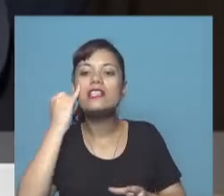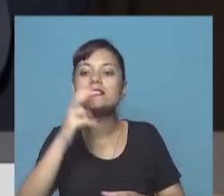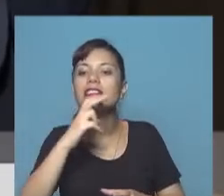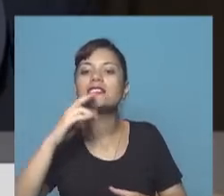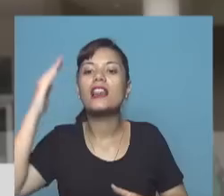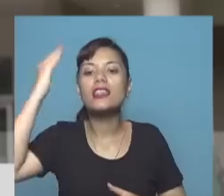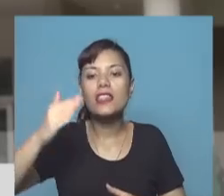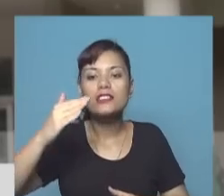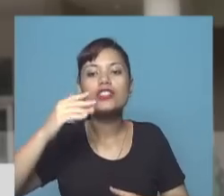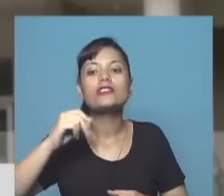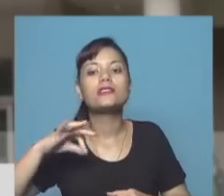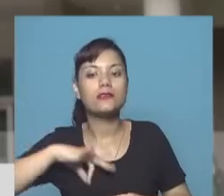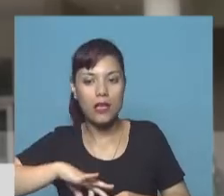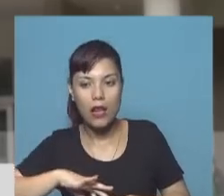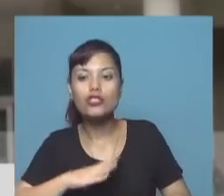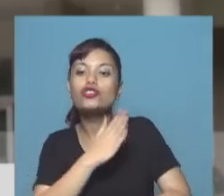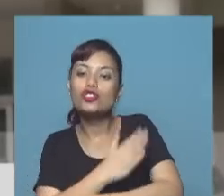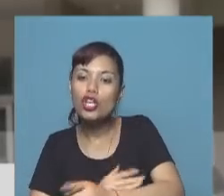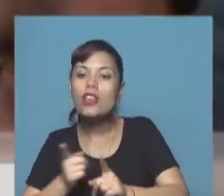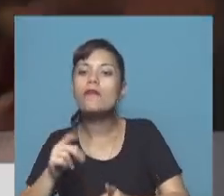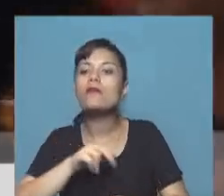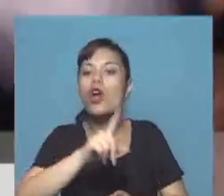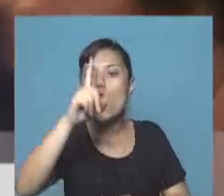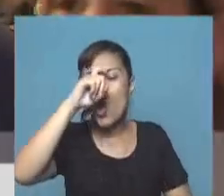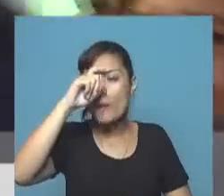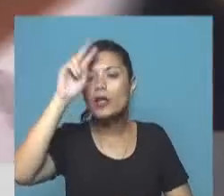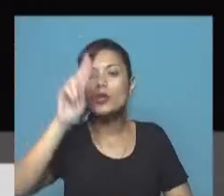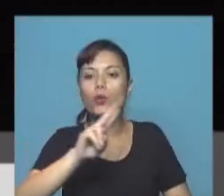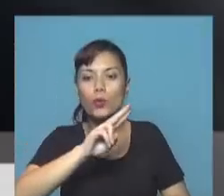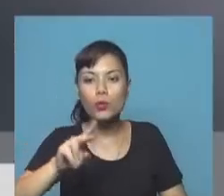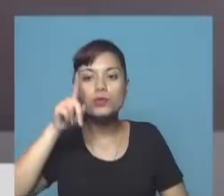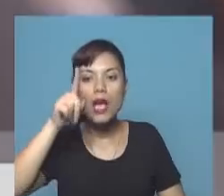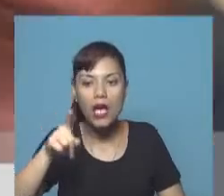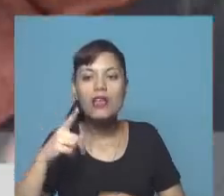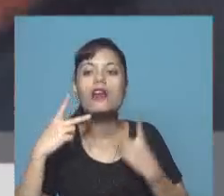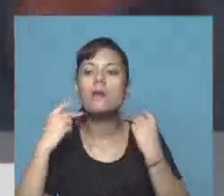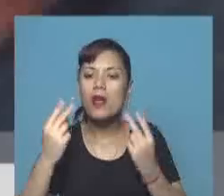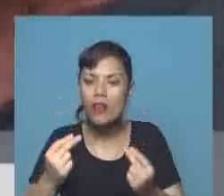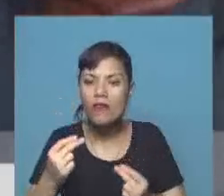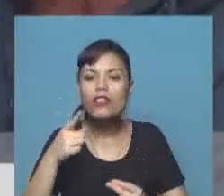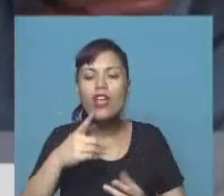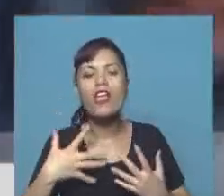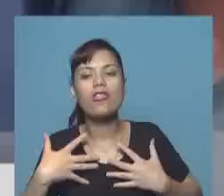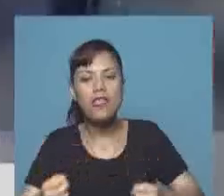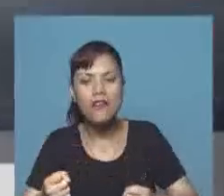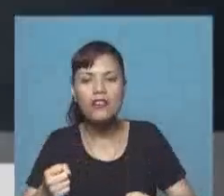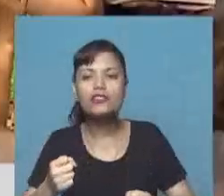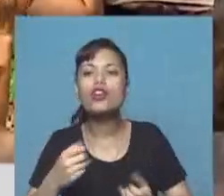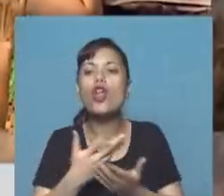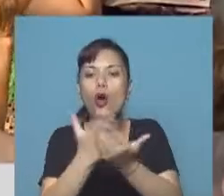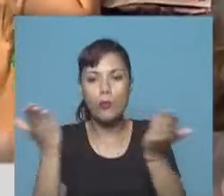techo salarial. Scioli también recorrió el Hospital El Cruz. Allí manifestó ser defensor de lo